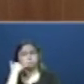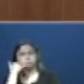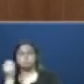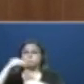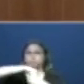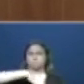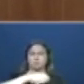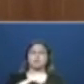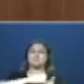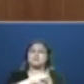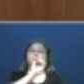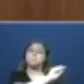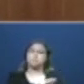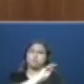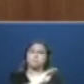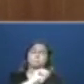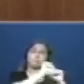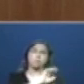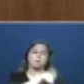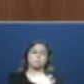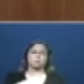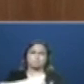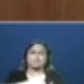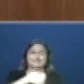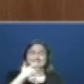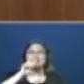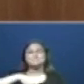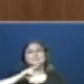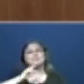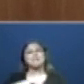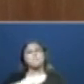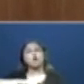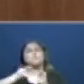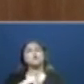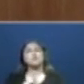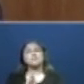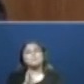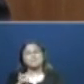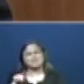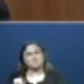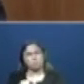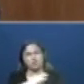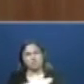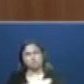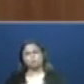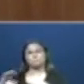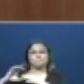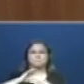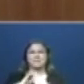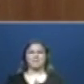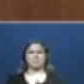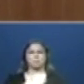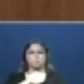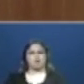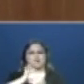este es un proyecto de comunidad que queremos que se convierta en una verdadera seña social de identidad de Castilla guile León y para ello estamos